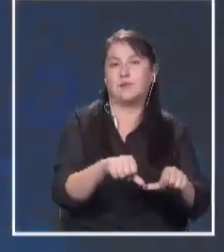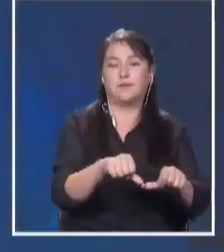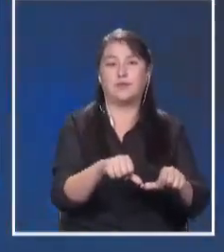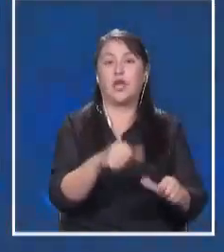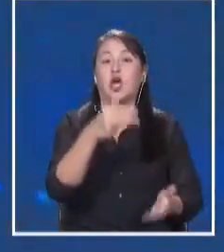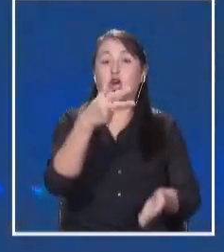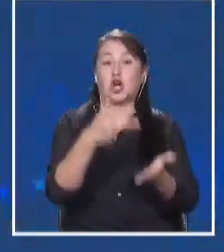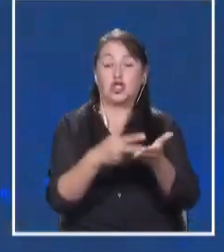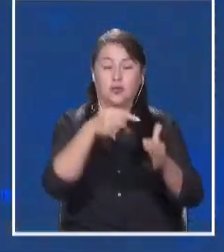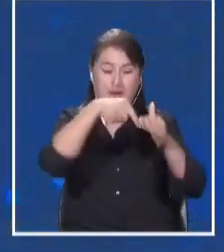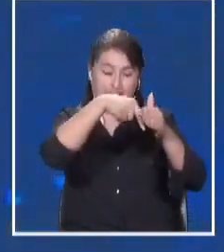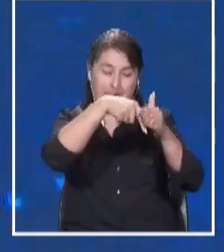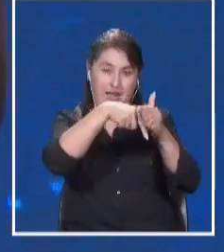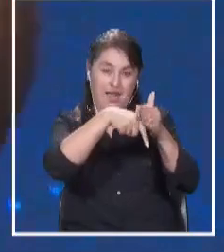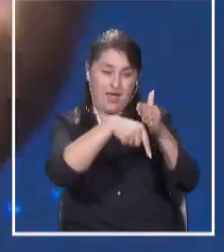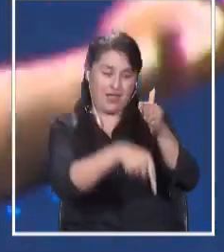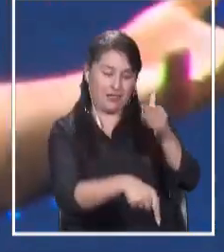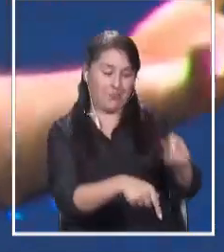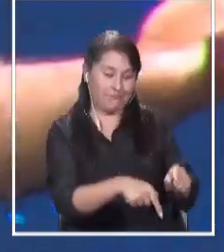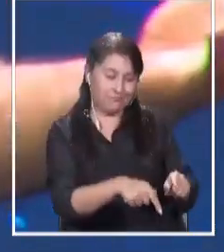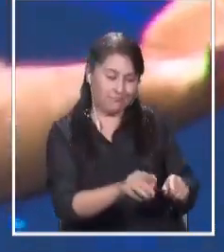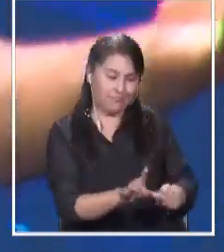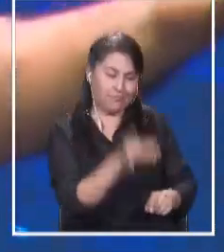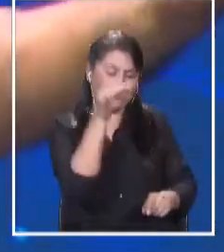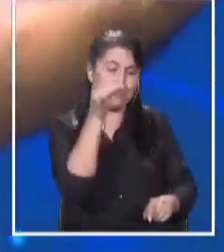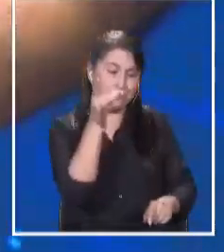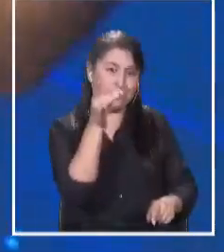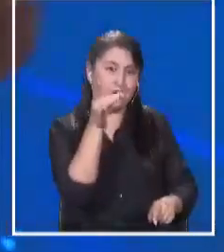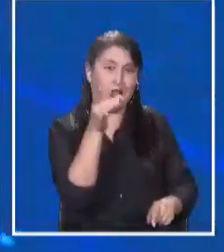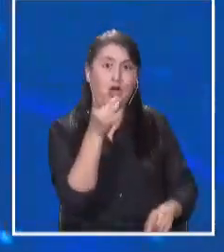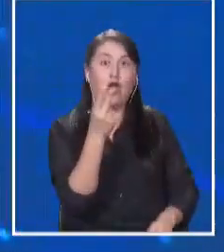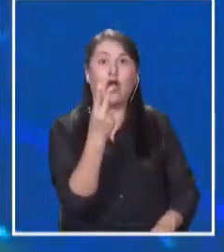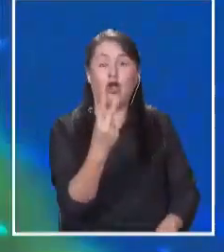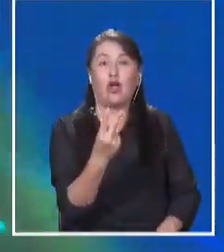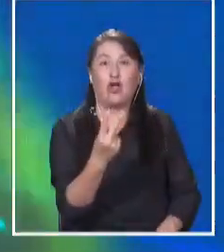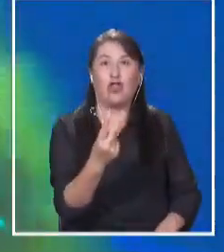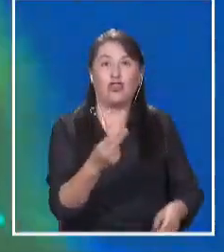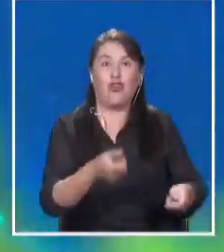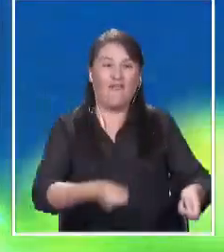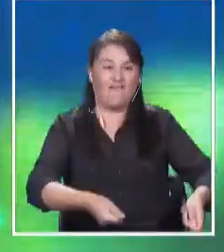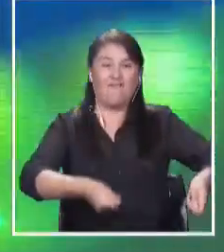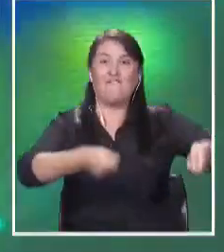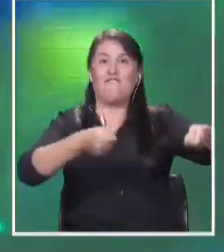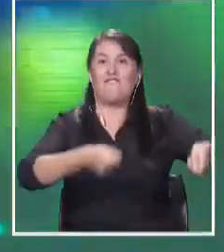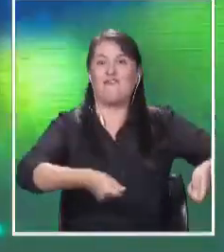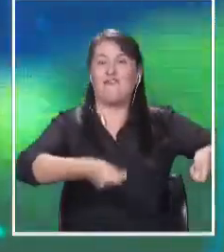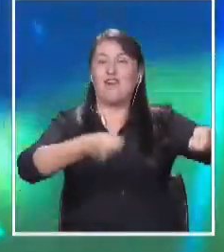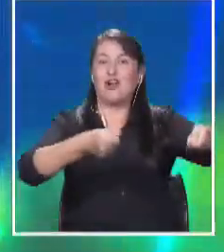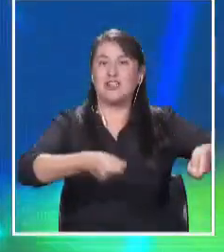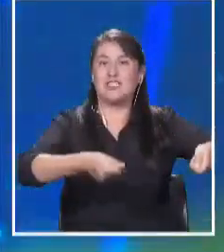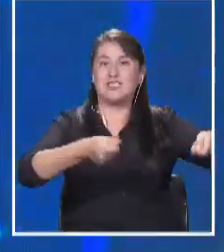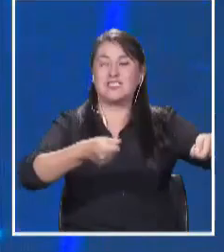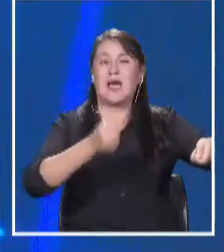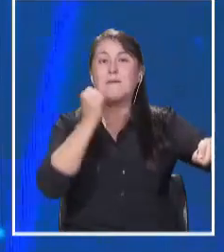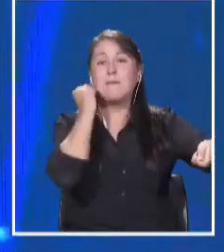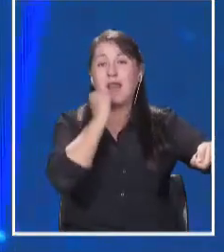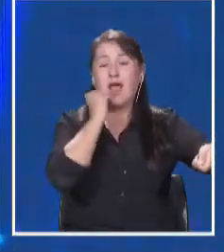de profundidad nos encontramos, ¿cierto?, con 2 bolsas plásticas grandes. La